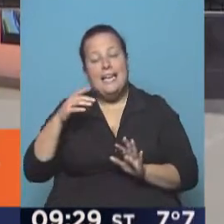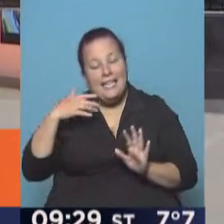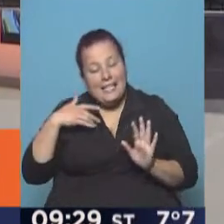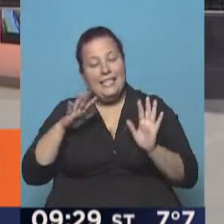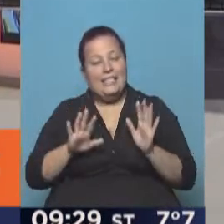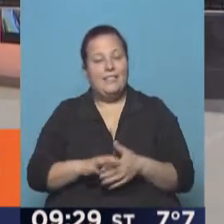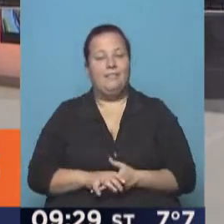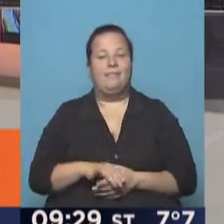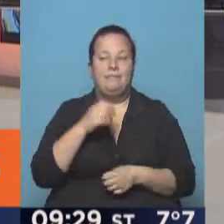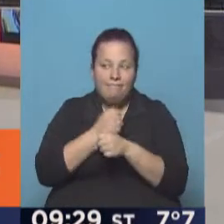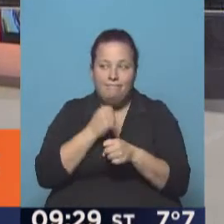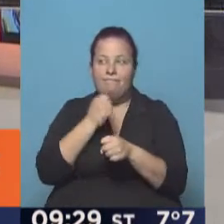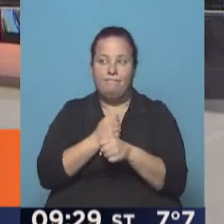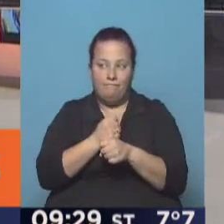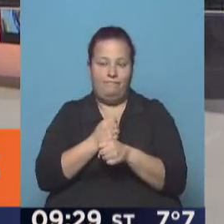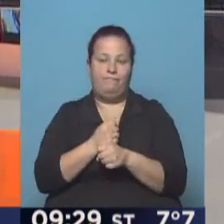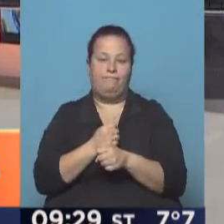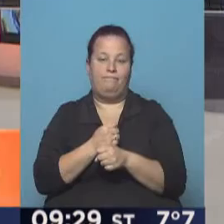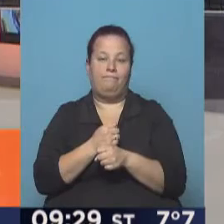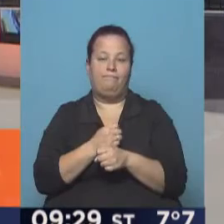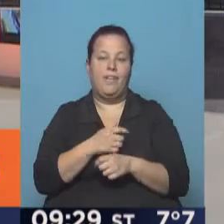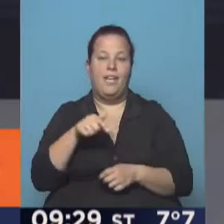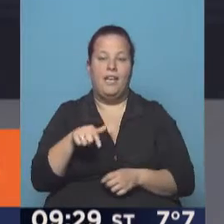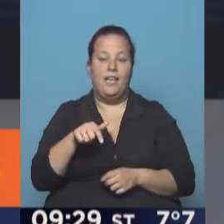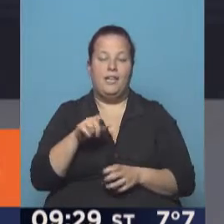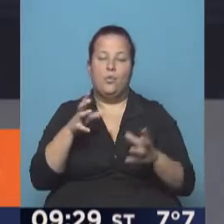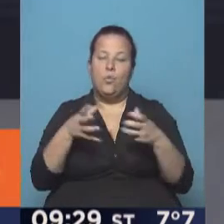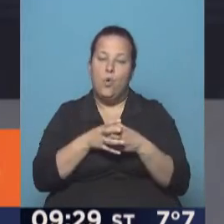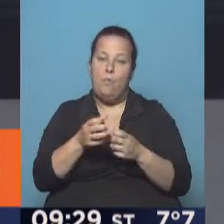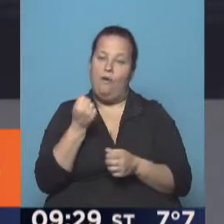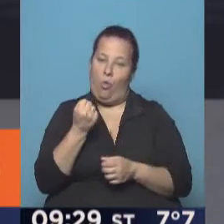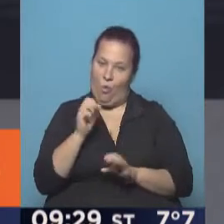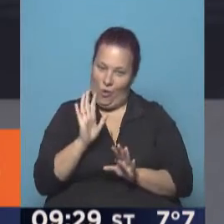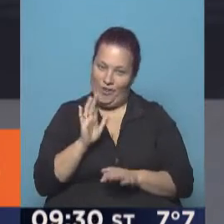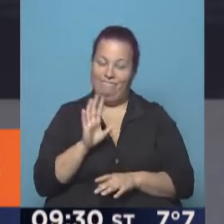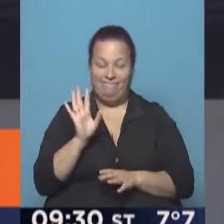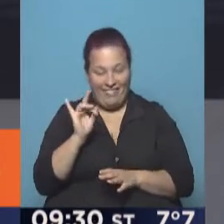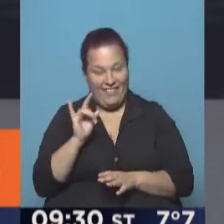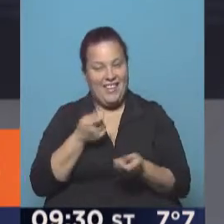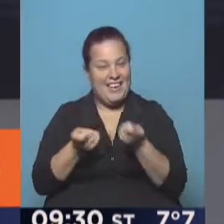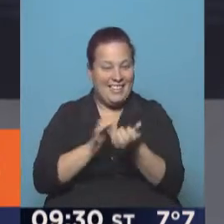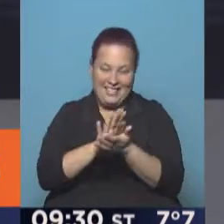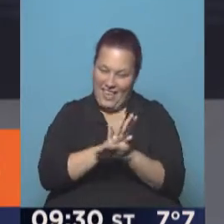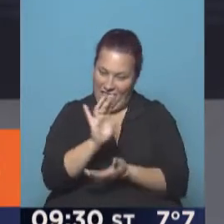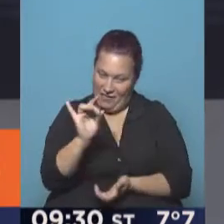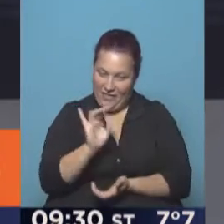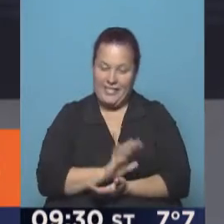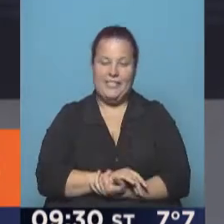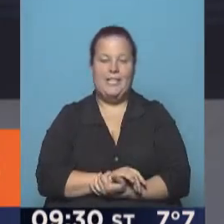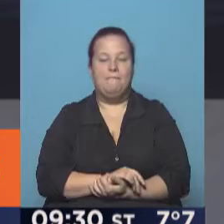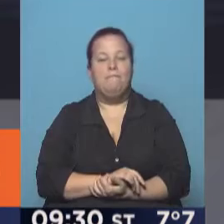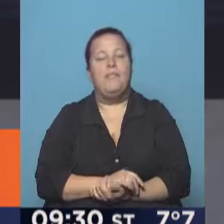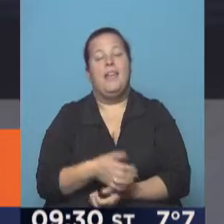estamos trabajando, es un sector más duro, claro, ¿no es cierto?, de negociar,